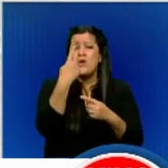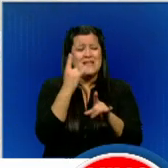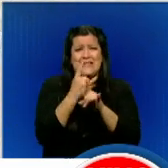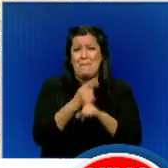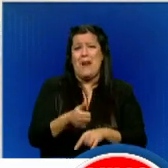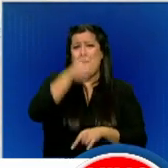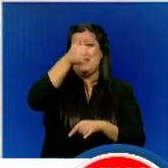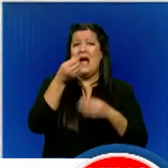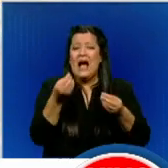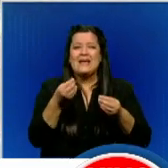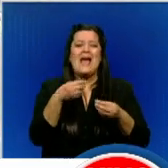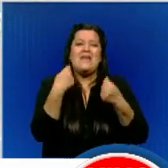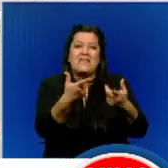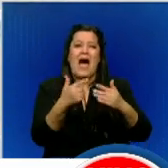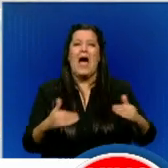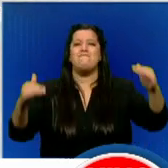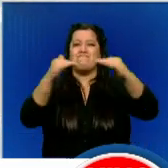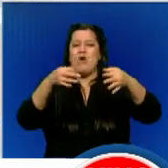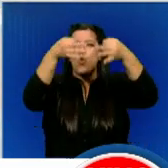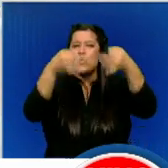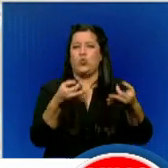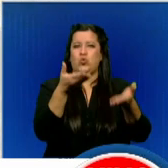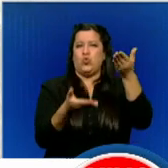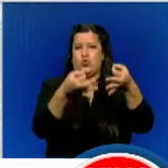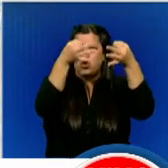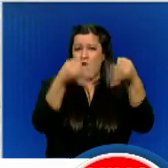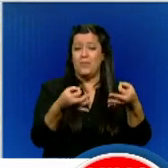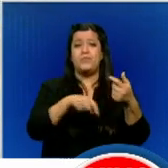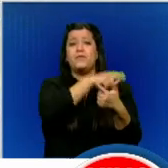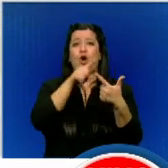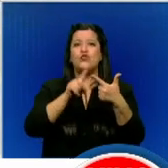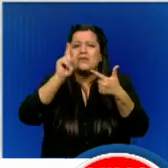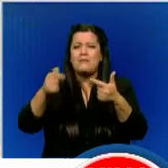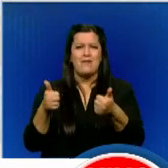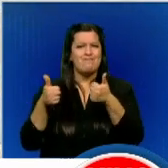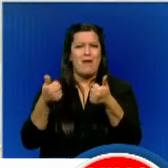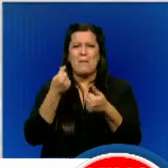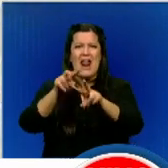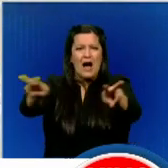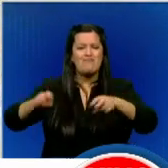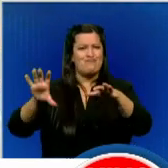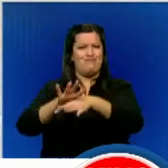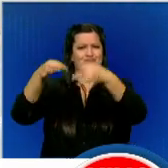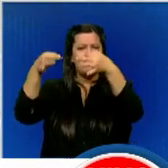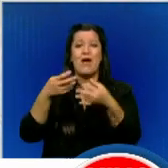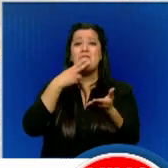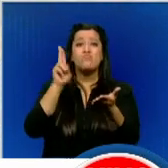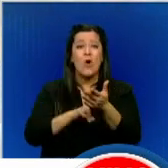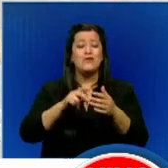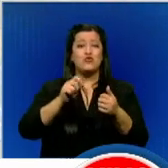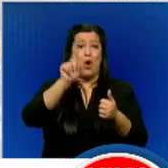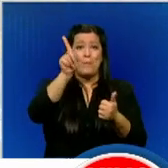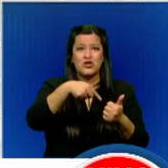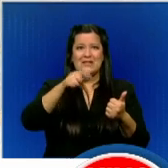siempre que sea más equitativo más justo pero la otra es también darle más eficiencia a la recaudación los impuestos progresivos no